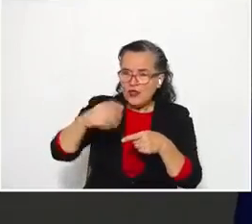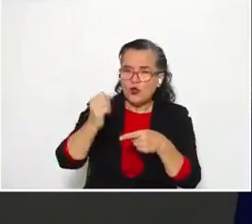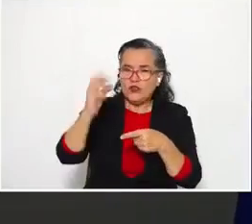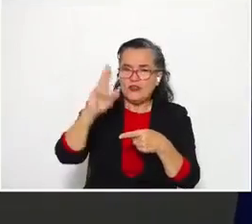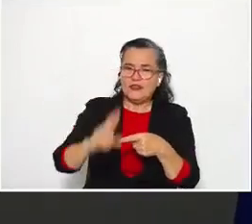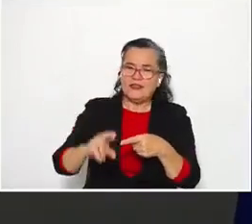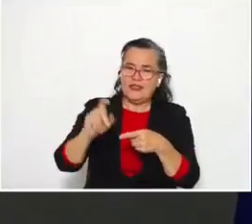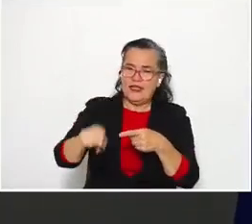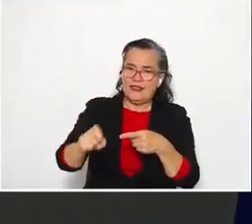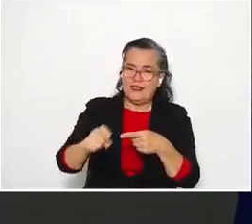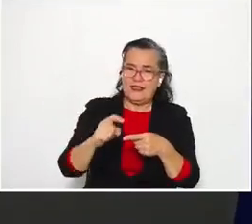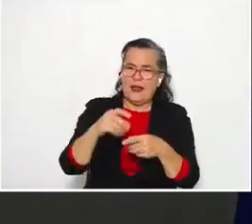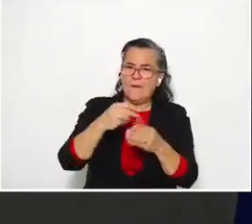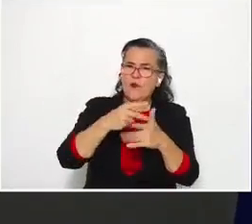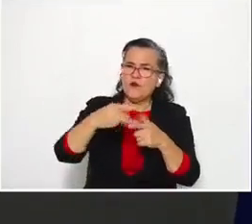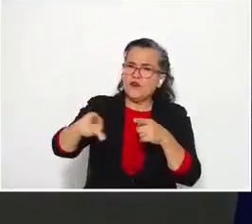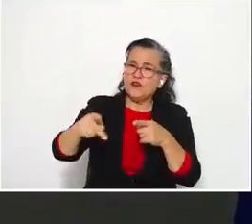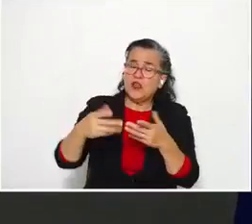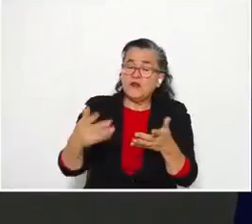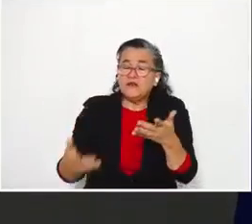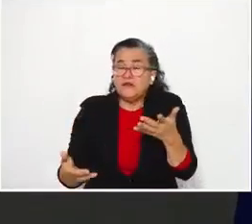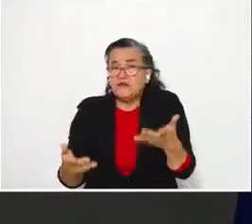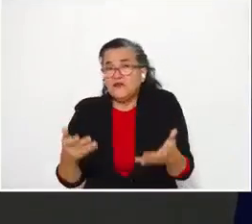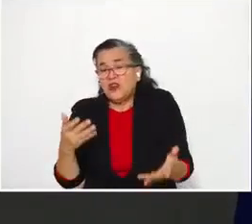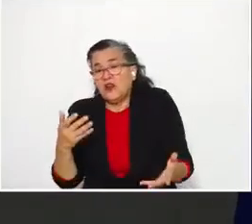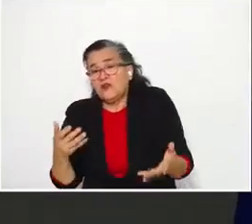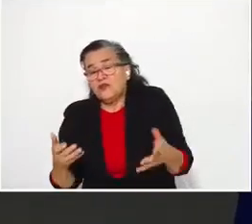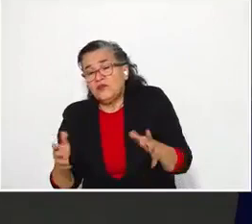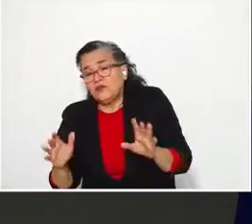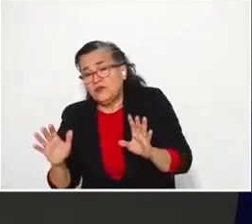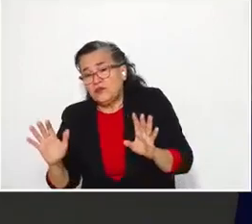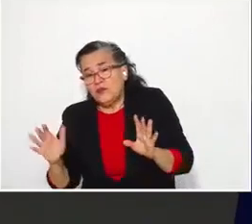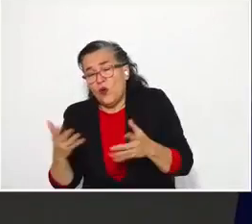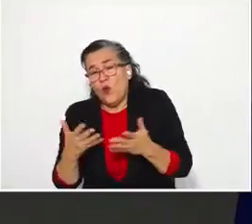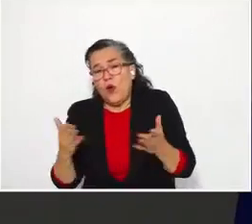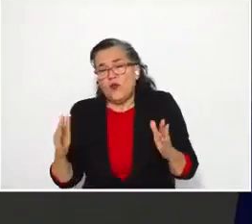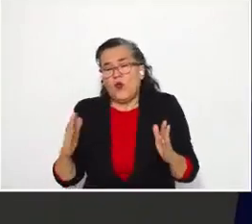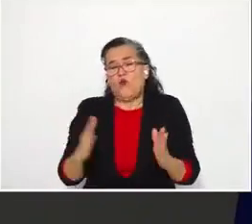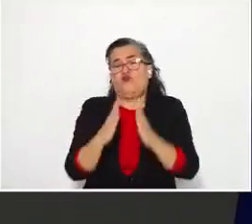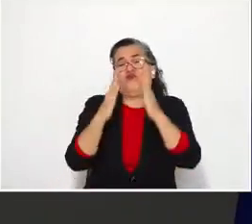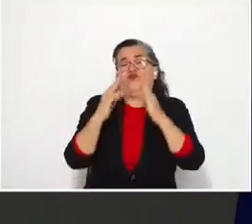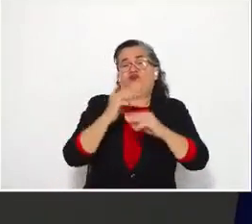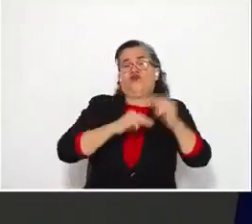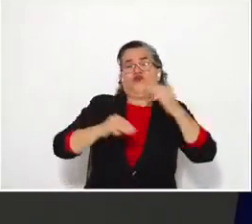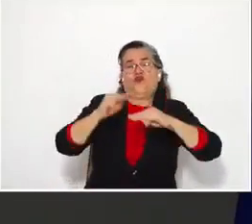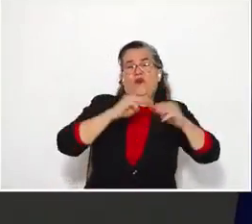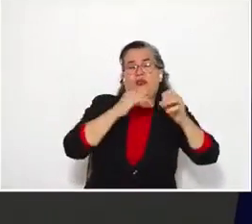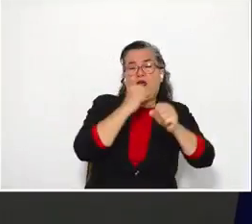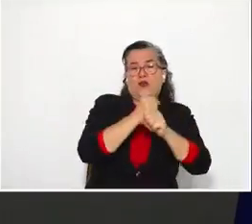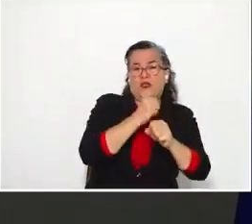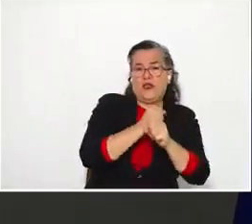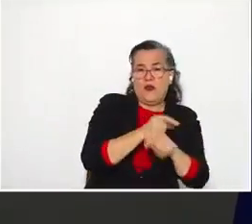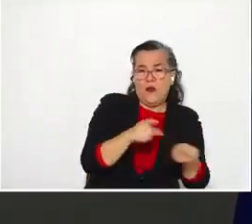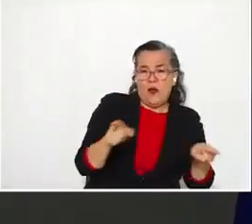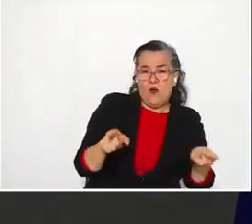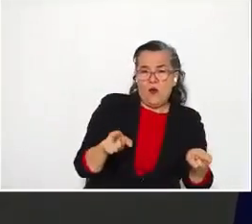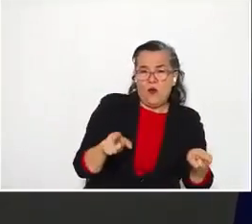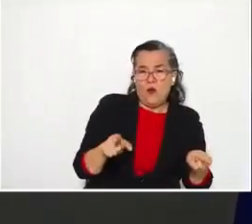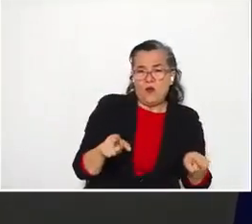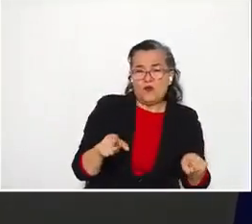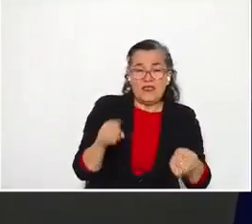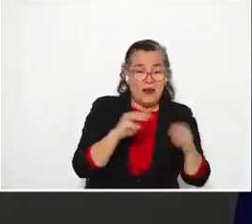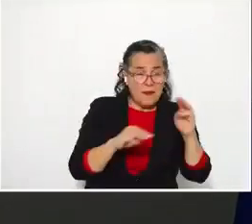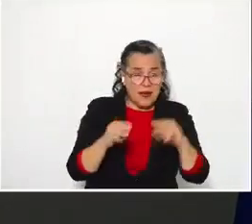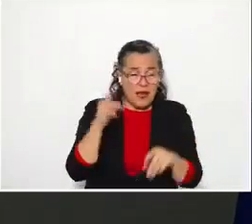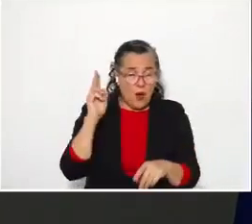necesita, profesionales que probablemente, cuando enfrenten ese mercado de trabajo, este mercado ya no es